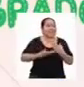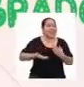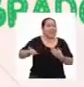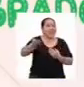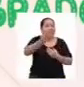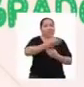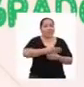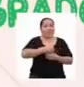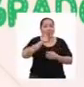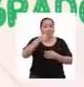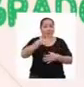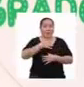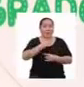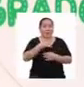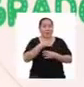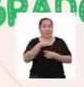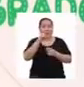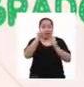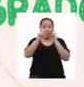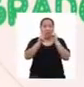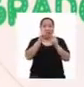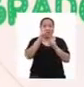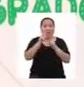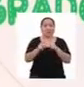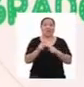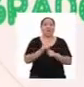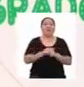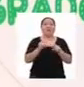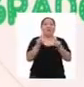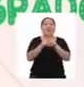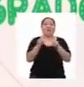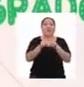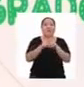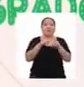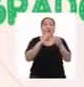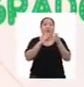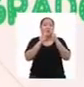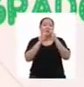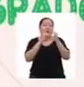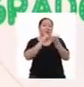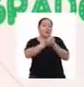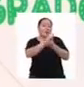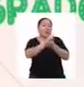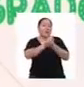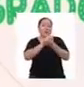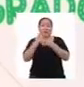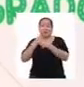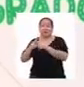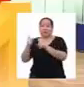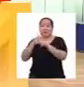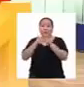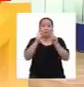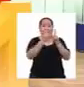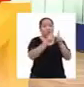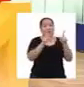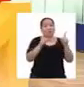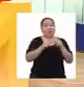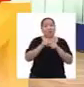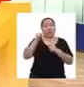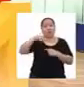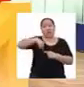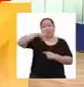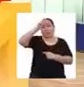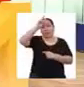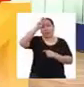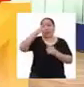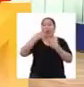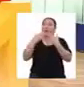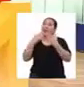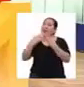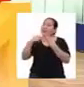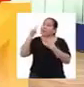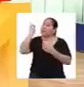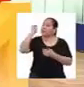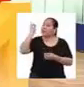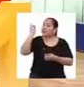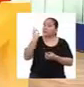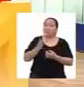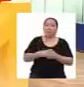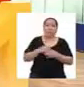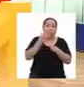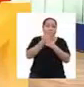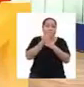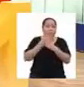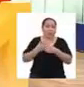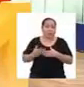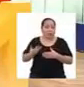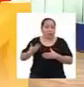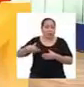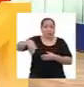por sus interesantes preguntas y comunicarse desde diversos lugares del Perú. Muchísimas gracias, profesora, por